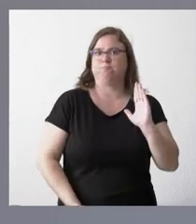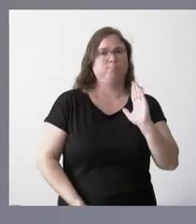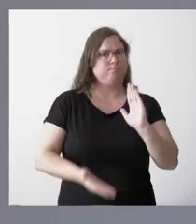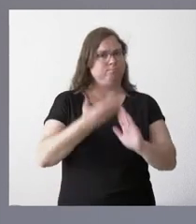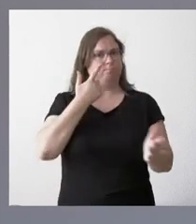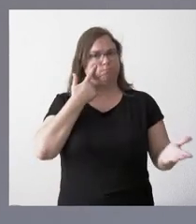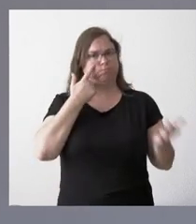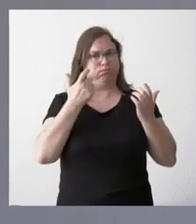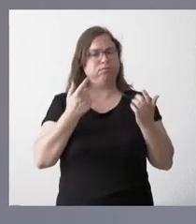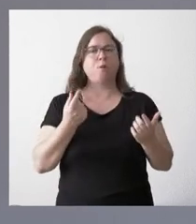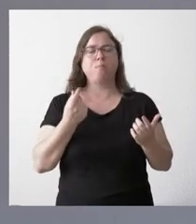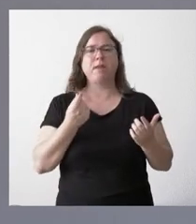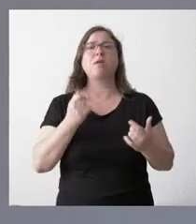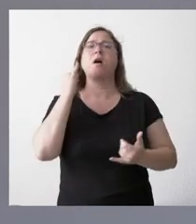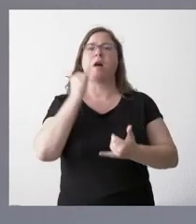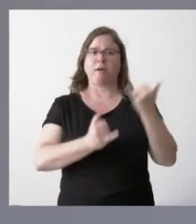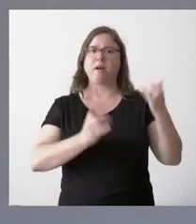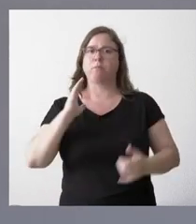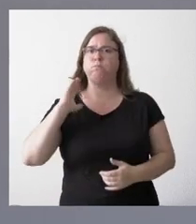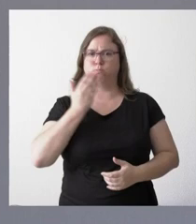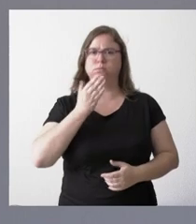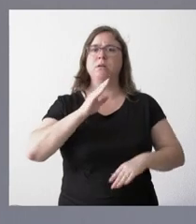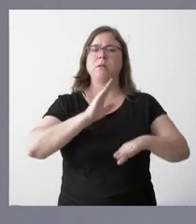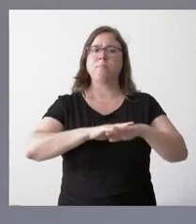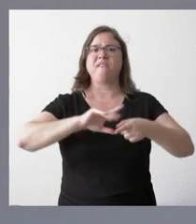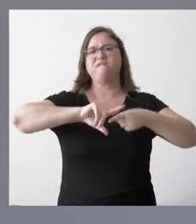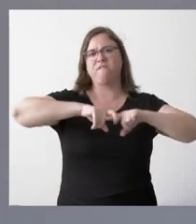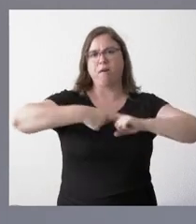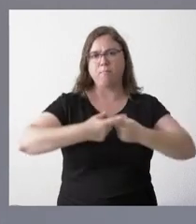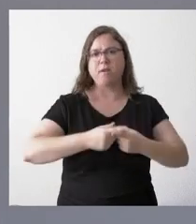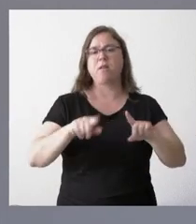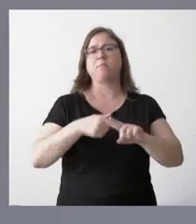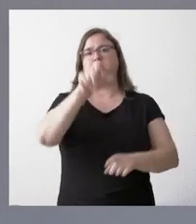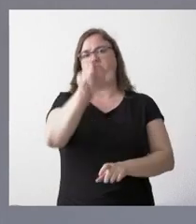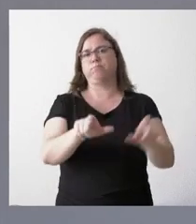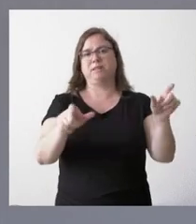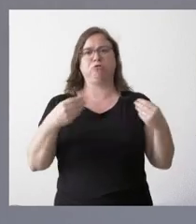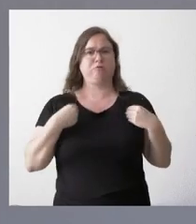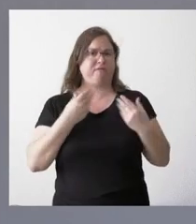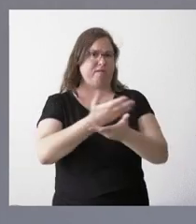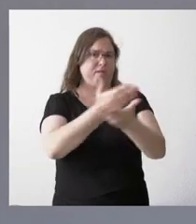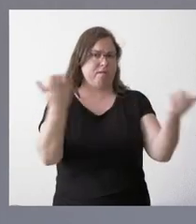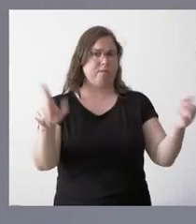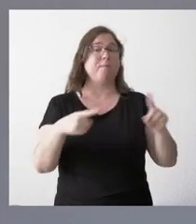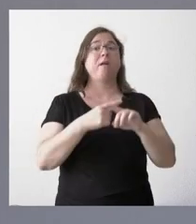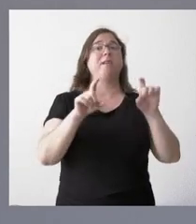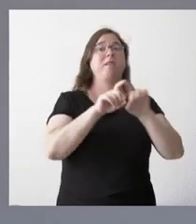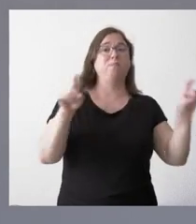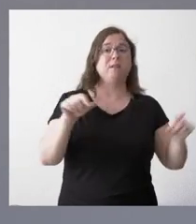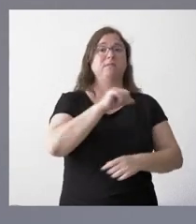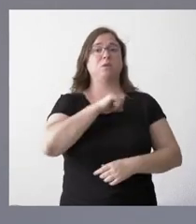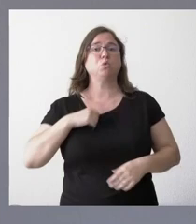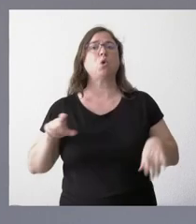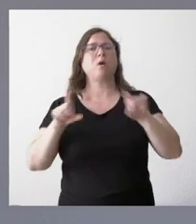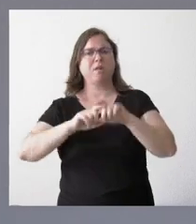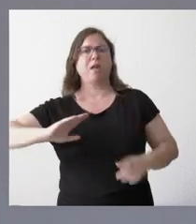relevante y tiene un impacto muy grande para familias, para ciudadanos en general, pero también para pymes, autónomos y empresas, y